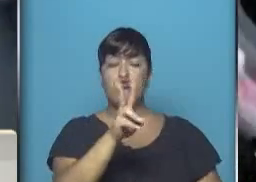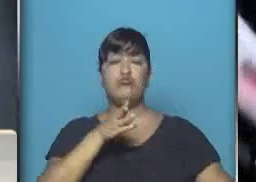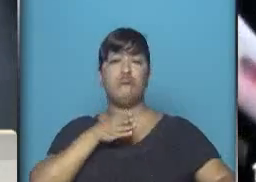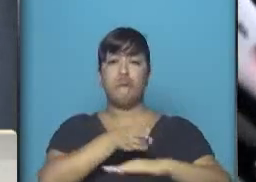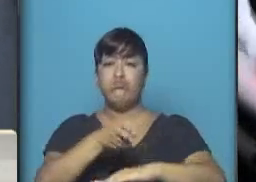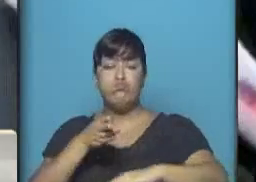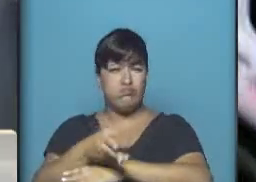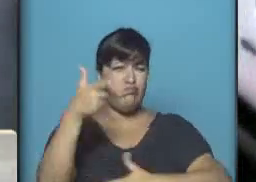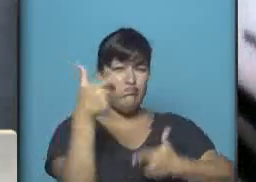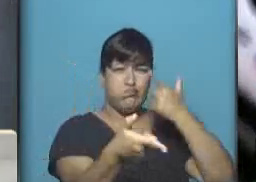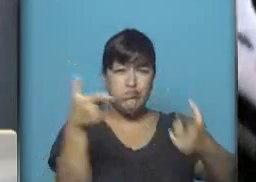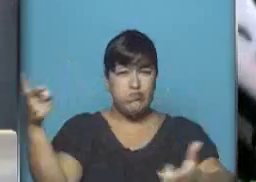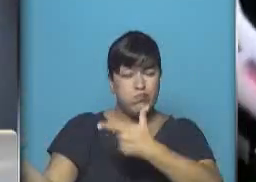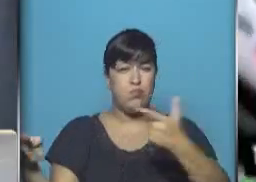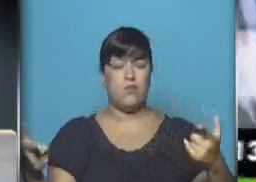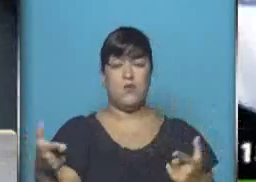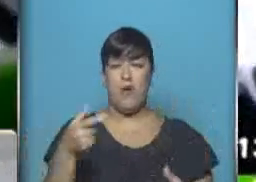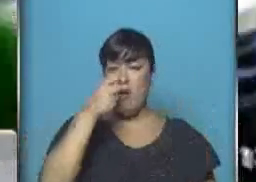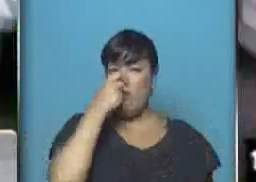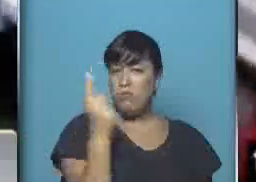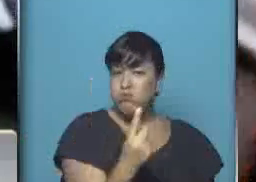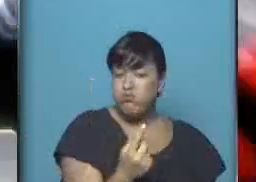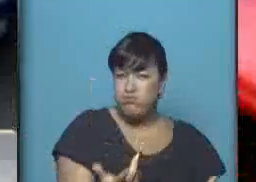y empezaron a disparar al segundo. ¿Por eso le